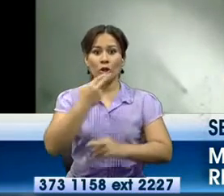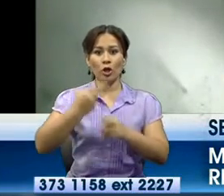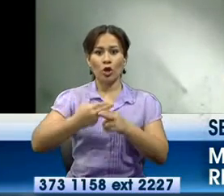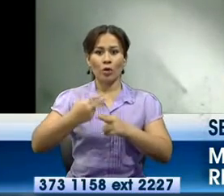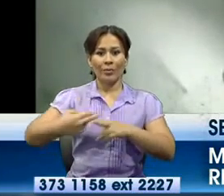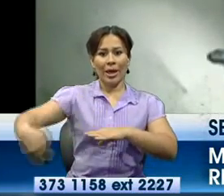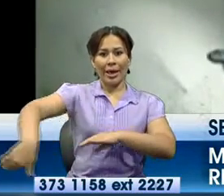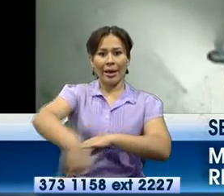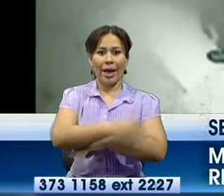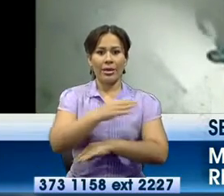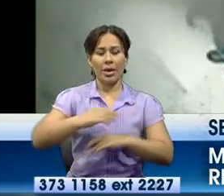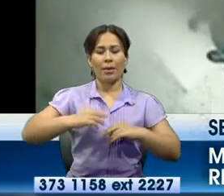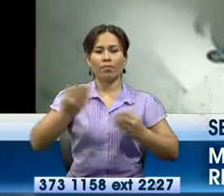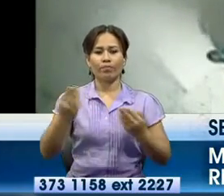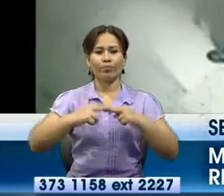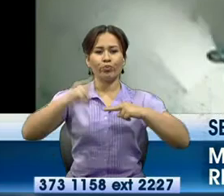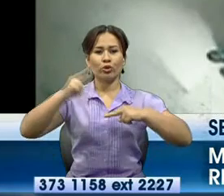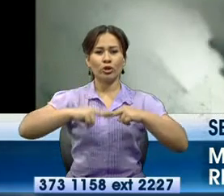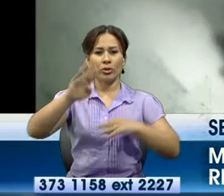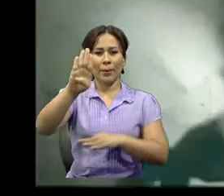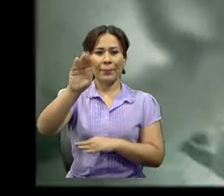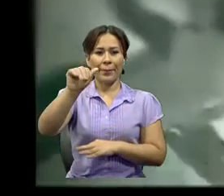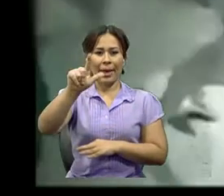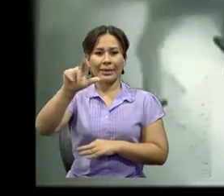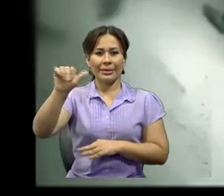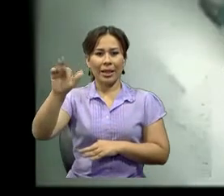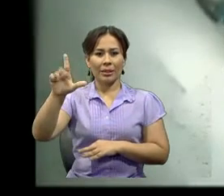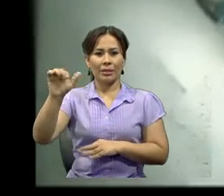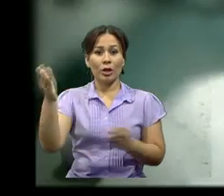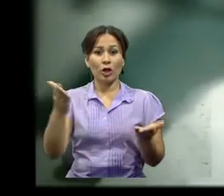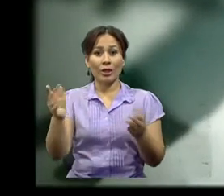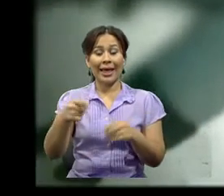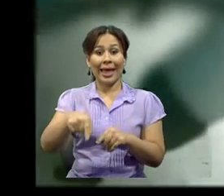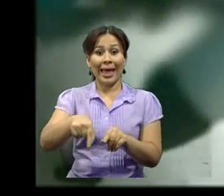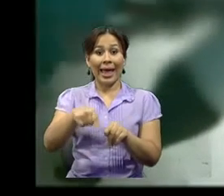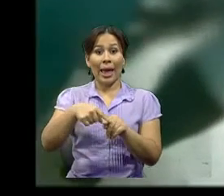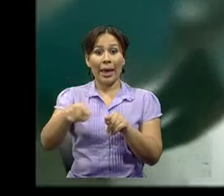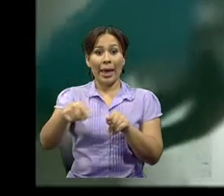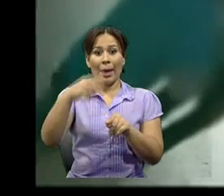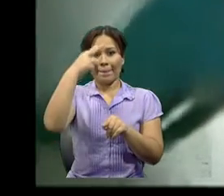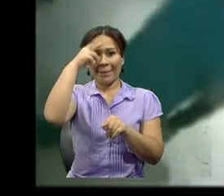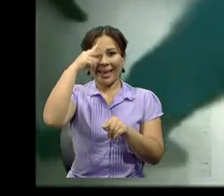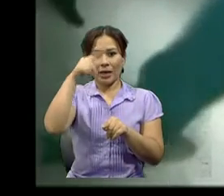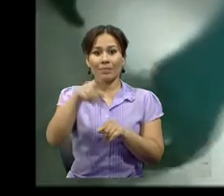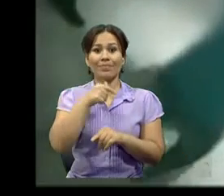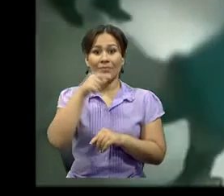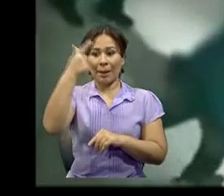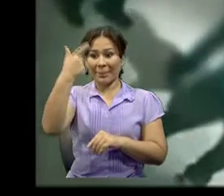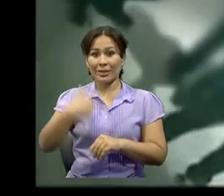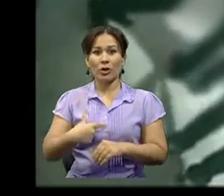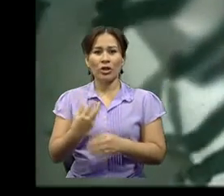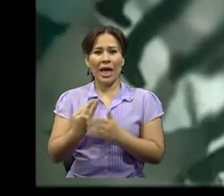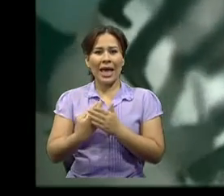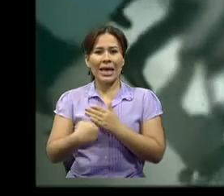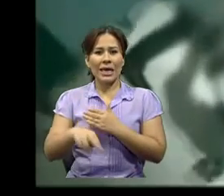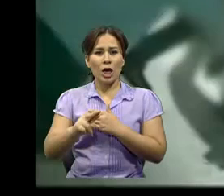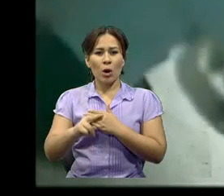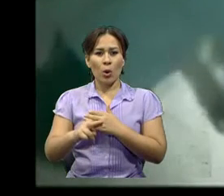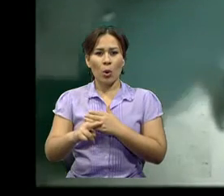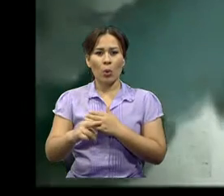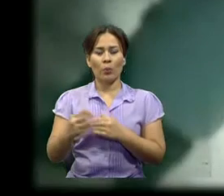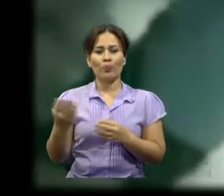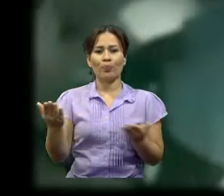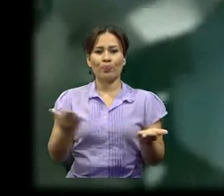en Puerto Vallarta, Jalisco. Su objetivo, Alfredo Guzmán, hijo de Joaquín El Chapo Guzmán, líder del cártel de